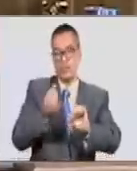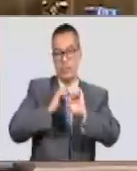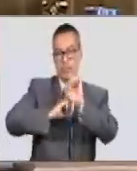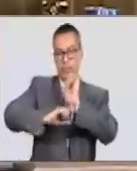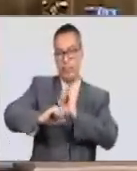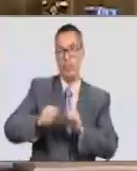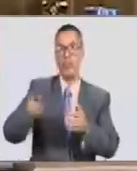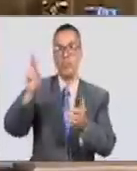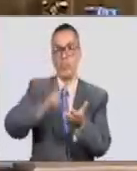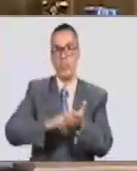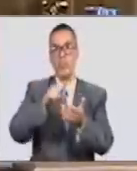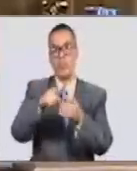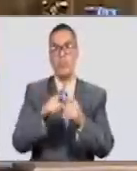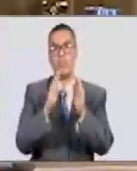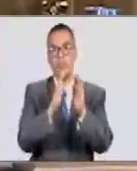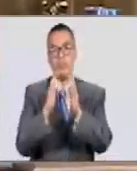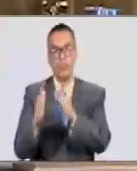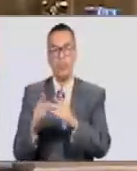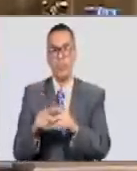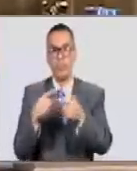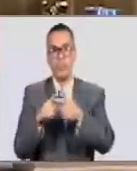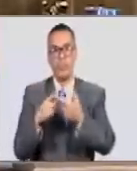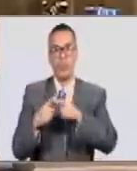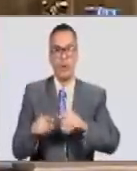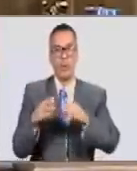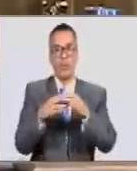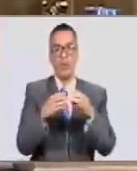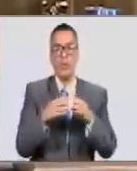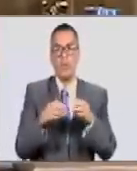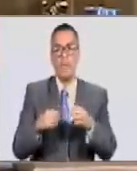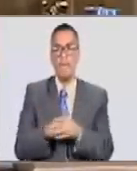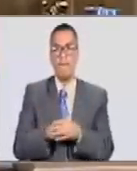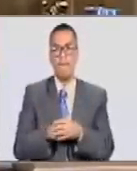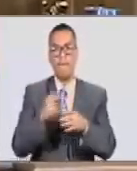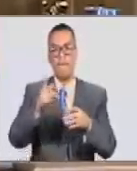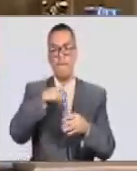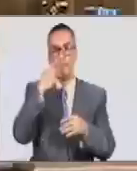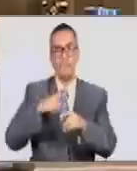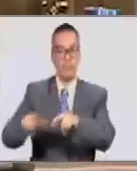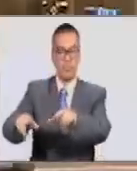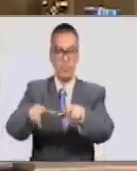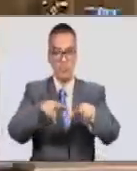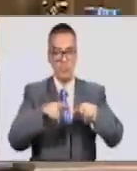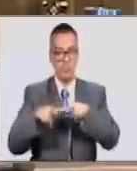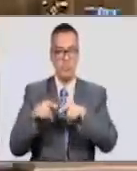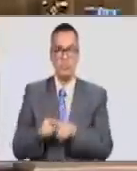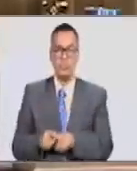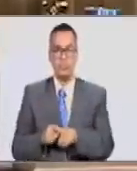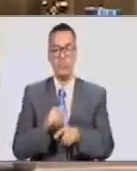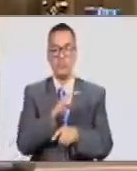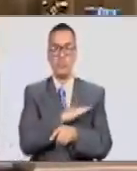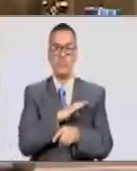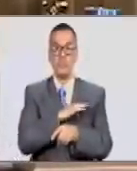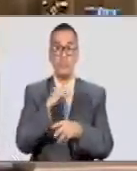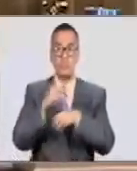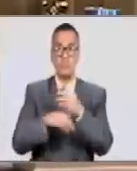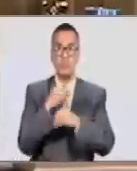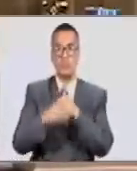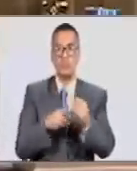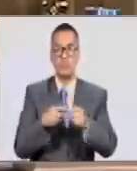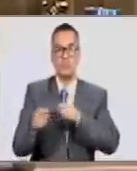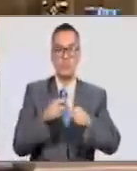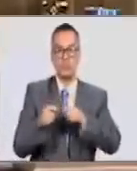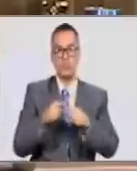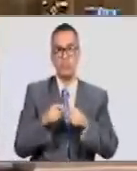su repetición en organismos de distintas dependencias político-territoriales. Particularmente establecerán